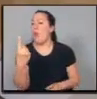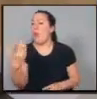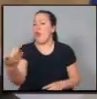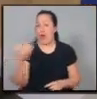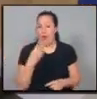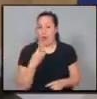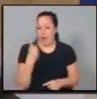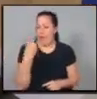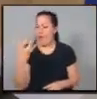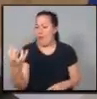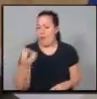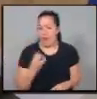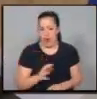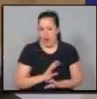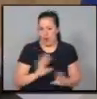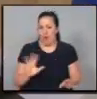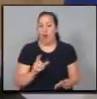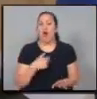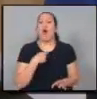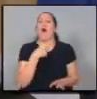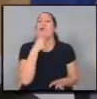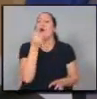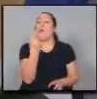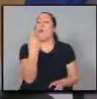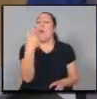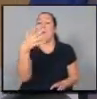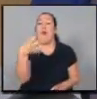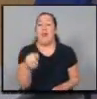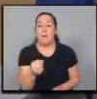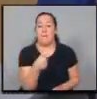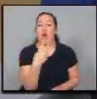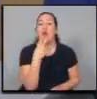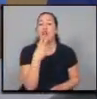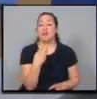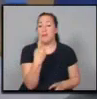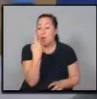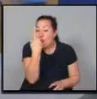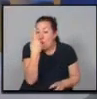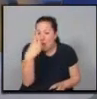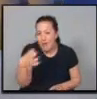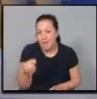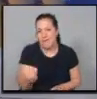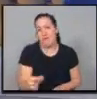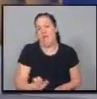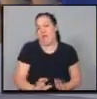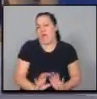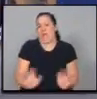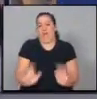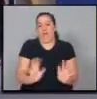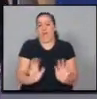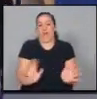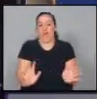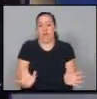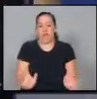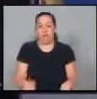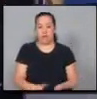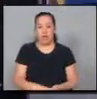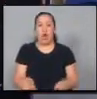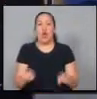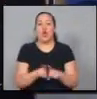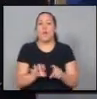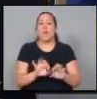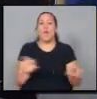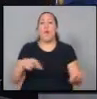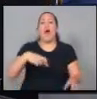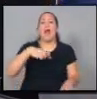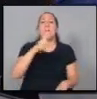lo compré, por ejemplo, compré un limón el martes y me salió 11 pesos. Uno, y no era de gran tamaño. Casi como una palta. Sí, bien, bueno, era un